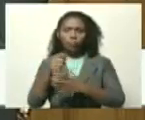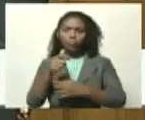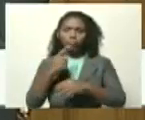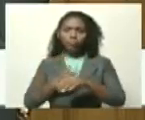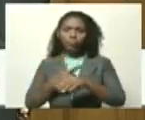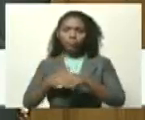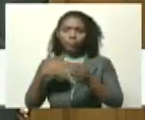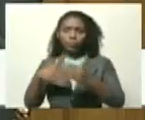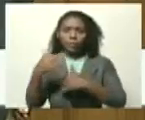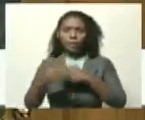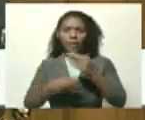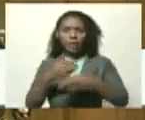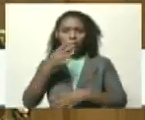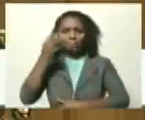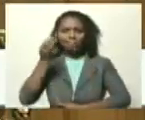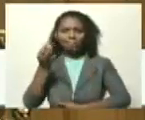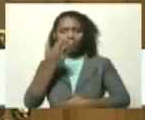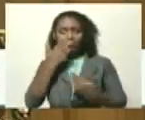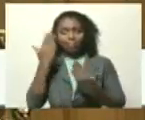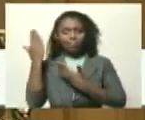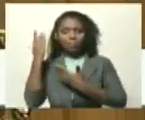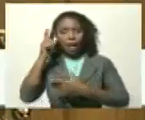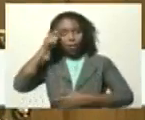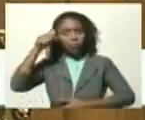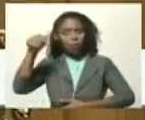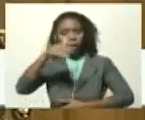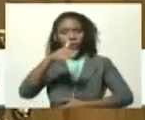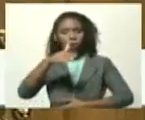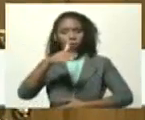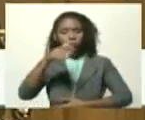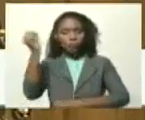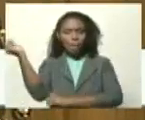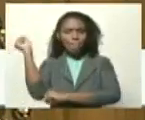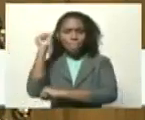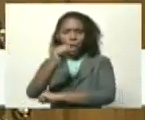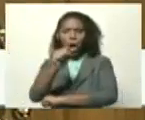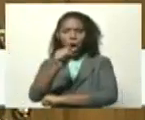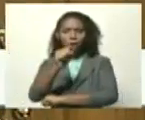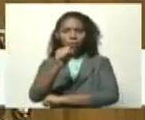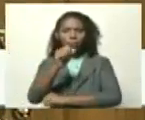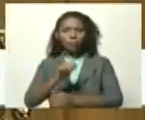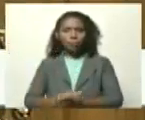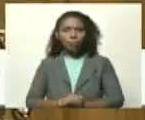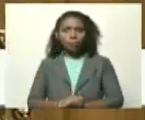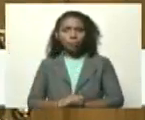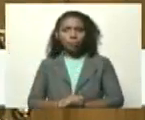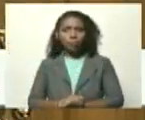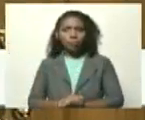se hizo realidad y este pueblo derrotó la ignominia.